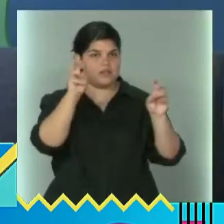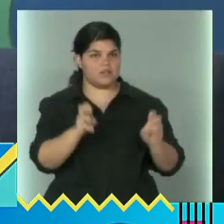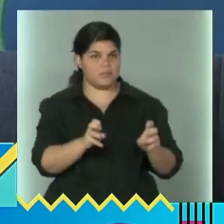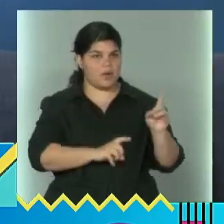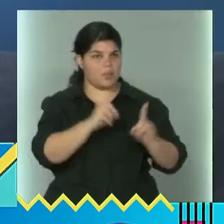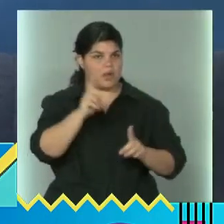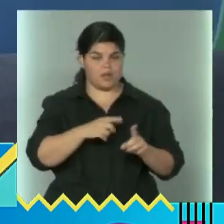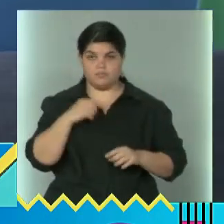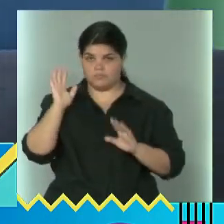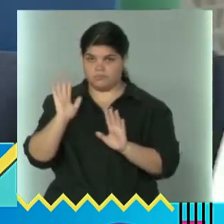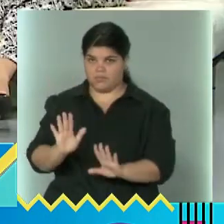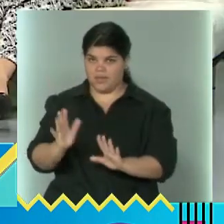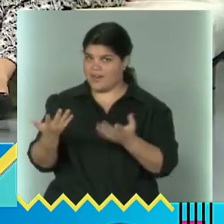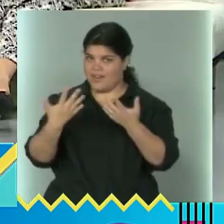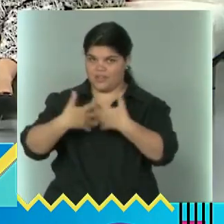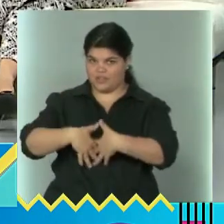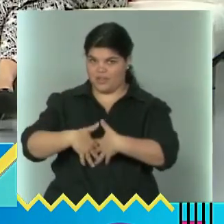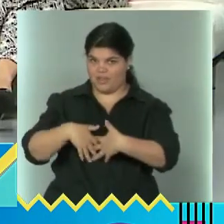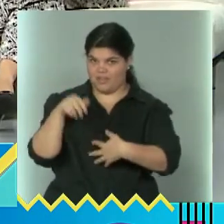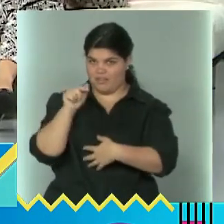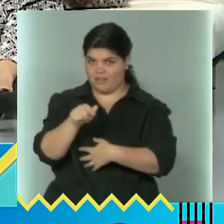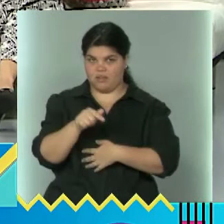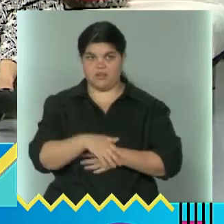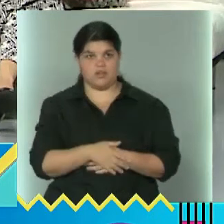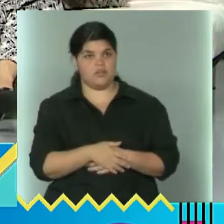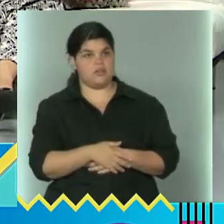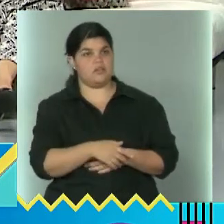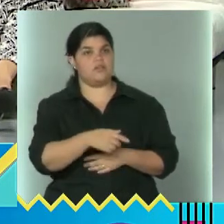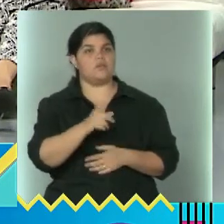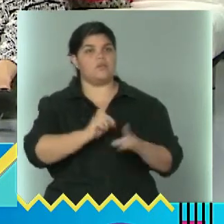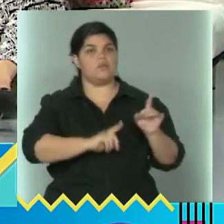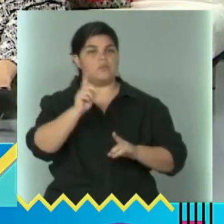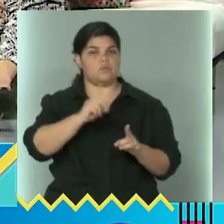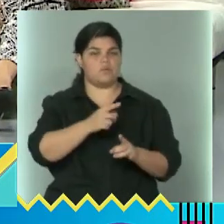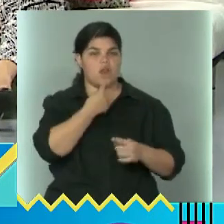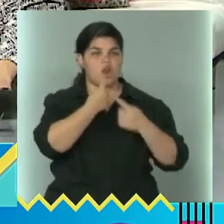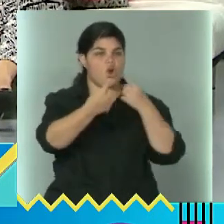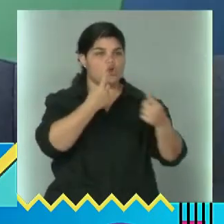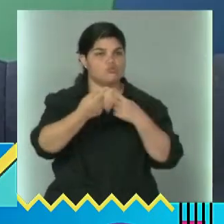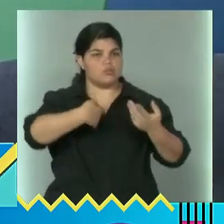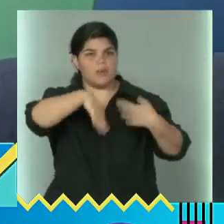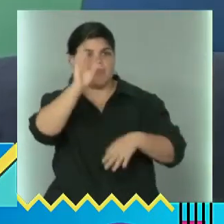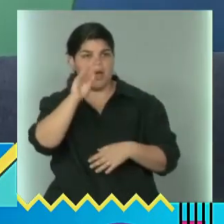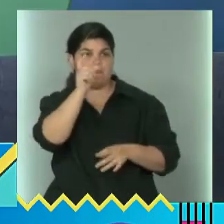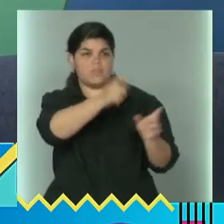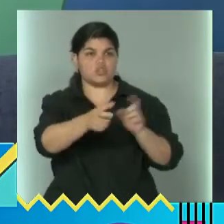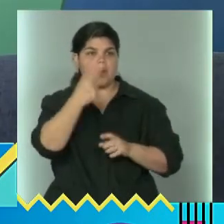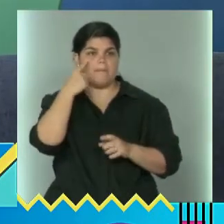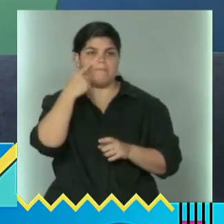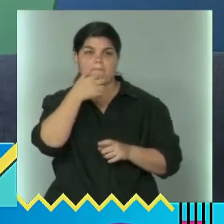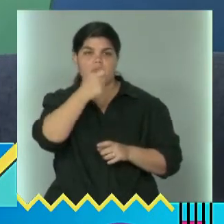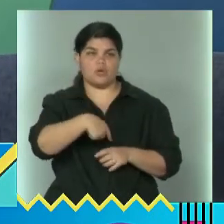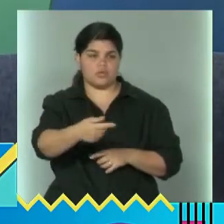Me gustaría relacionarla con eso. Bien. Bueno, ¿cuáles son los temas que de alguna forma más consultan los mendocinos? ¿Por qué se acerca el mendocino a buscar el